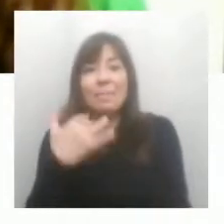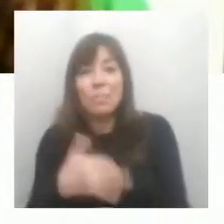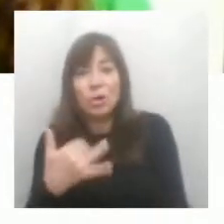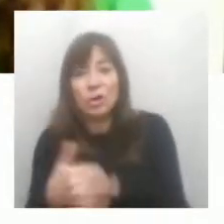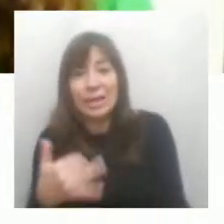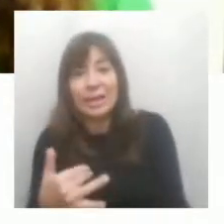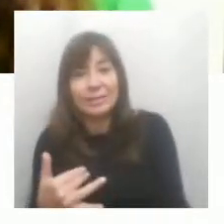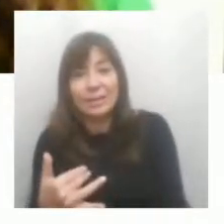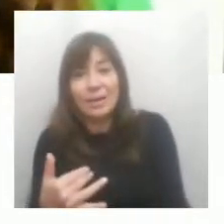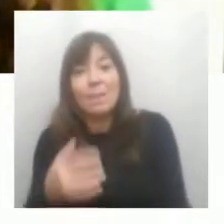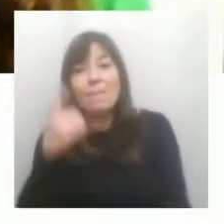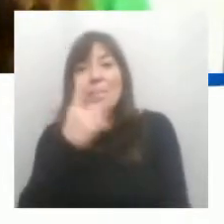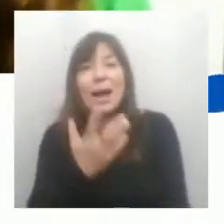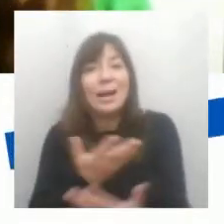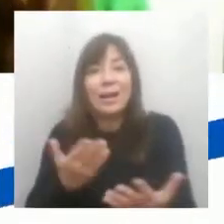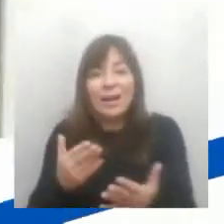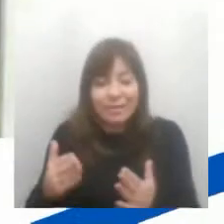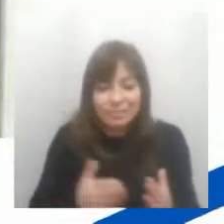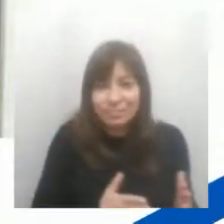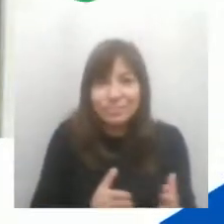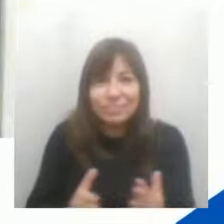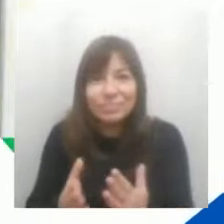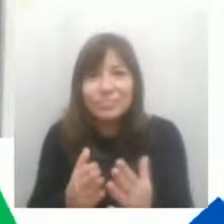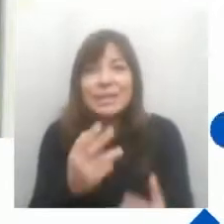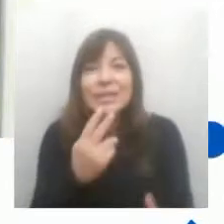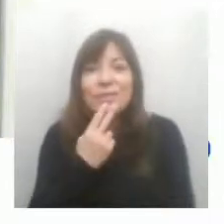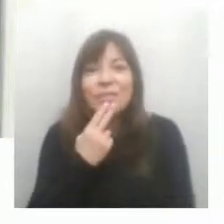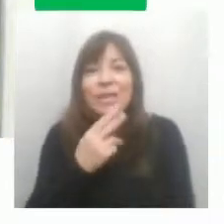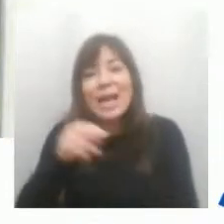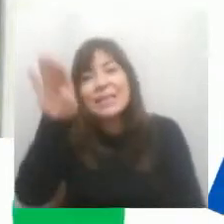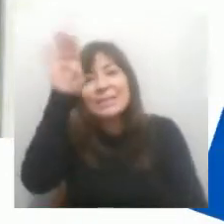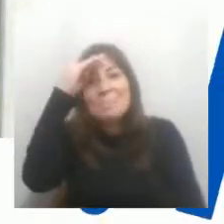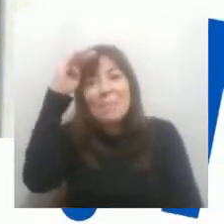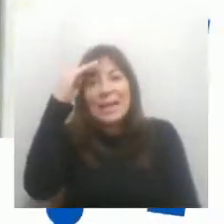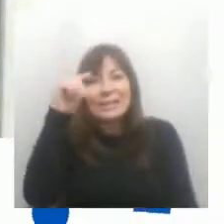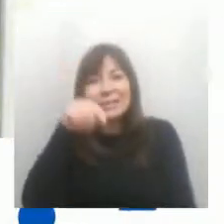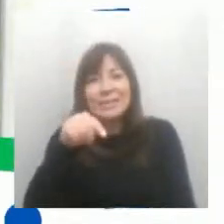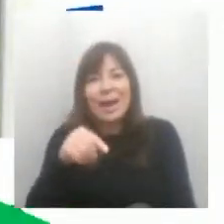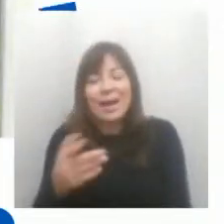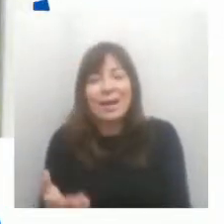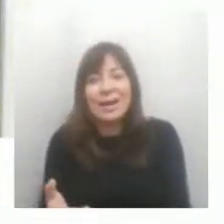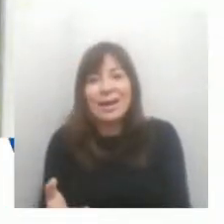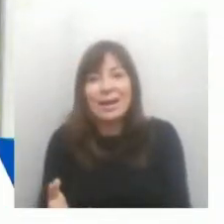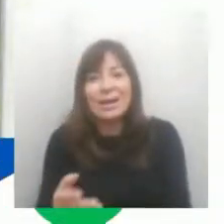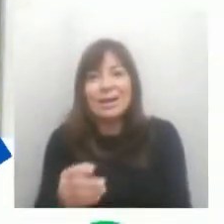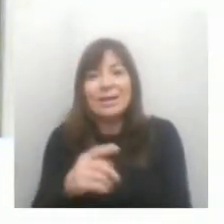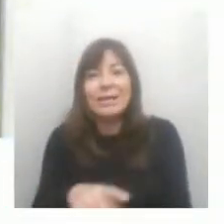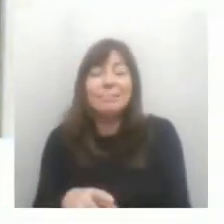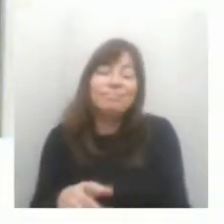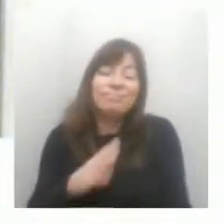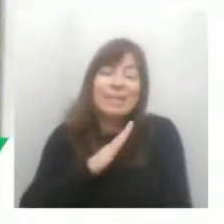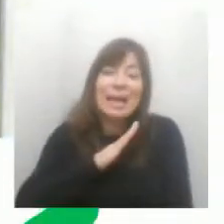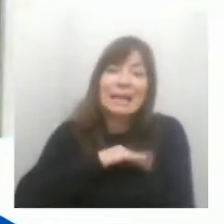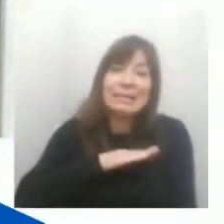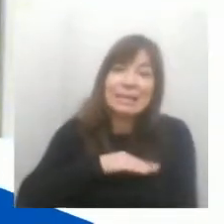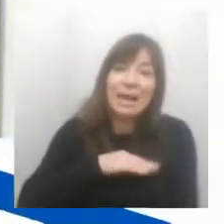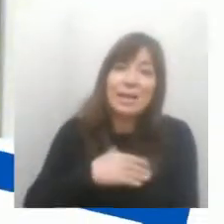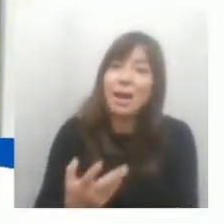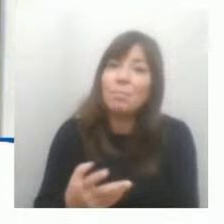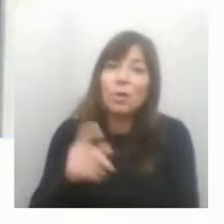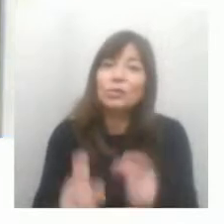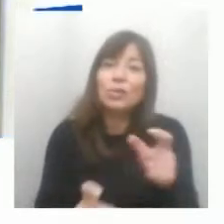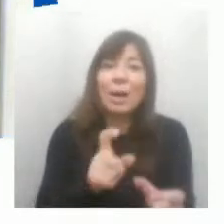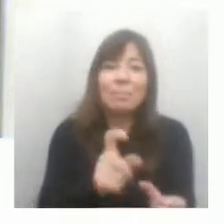poder hacer, para poder vivir y experimentar este fenómeno. Así que, de todas maneras, lo que más extrañamos también son las personas. Así